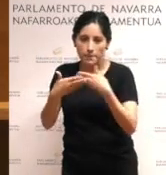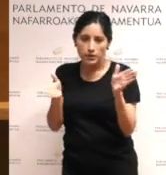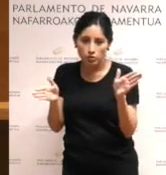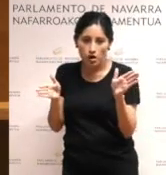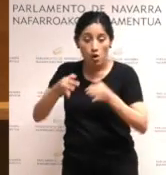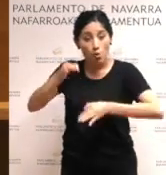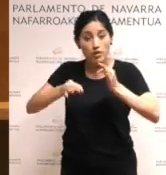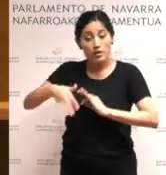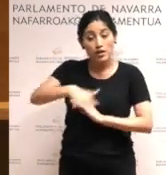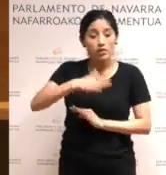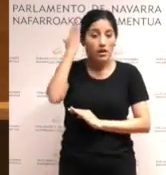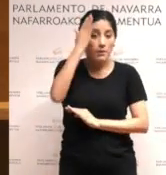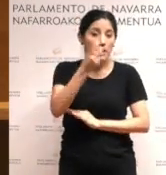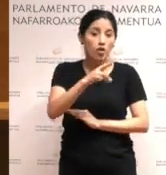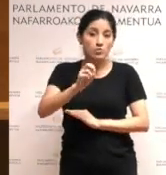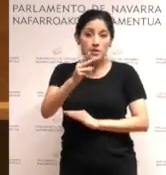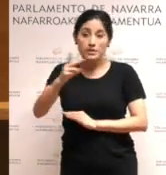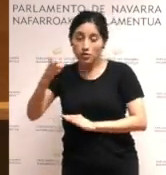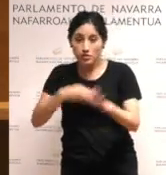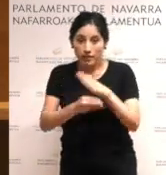en 2022, nacieron